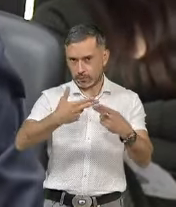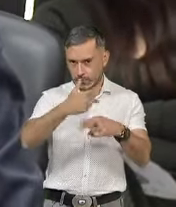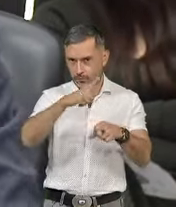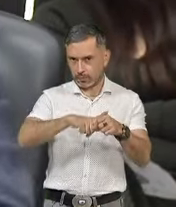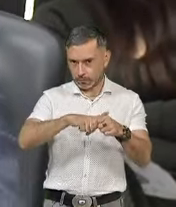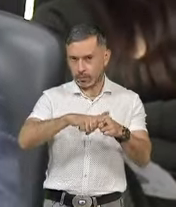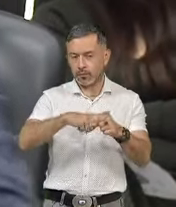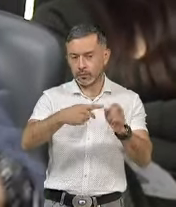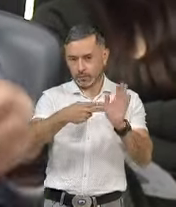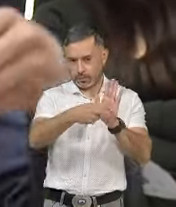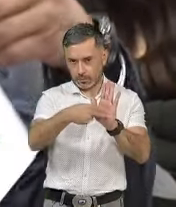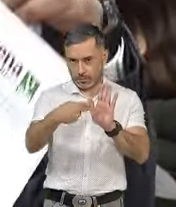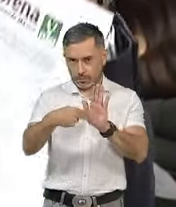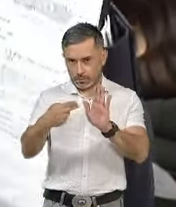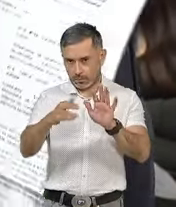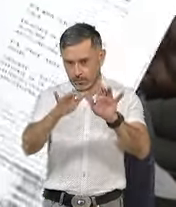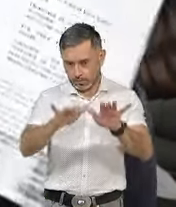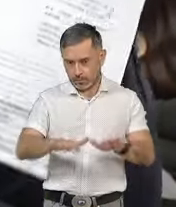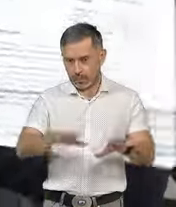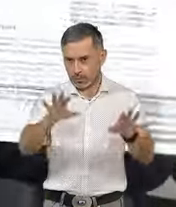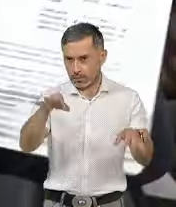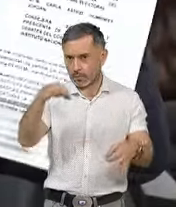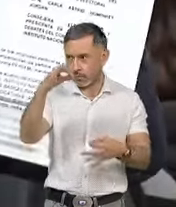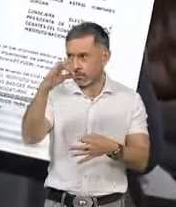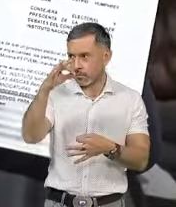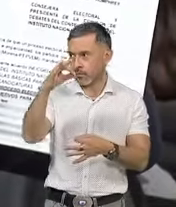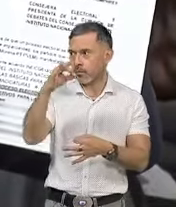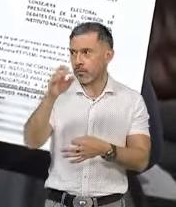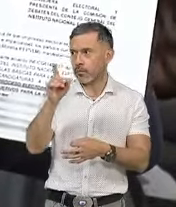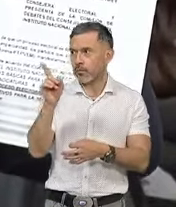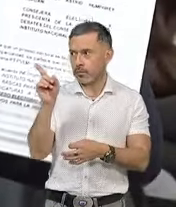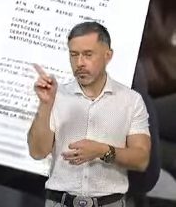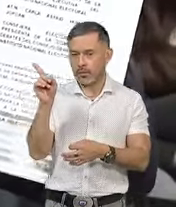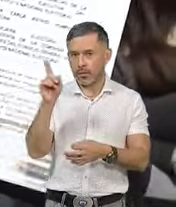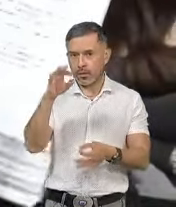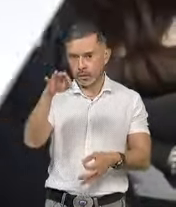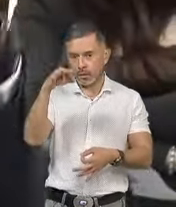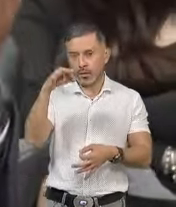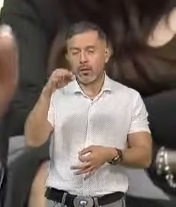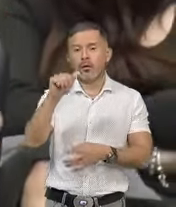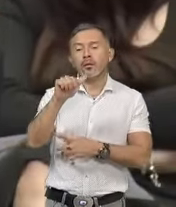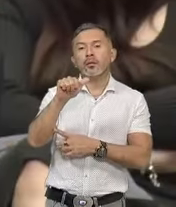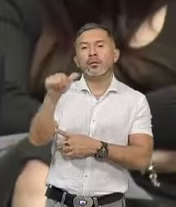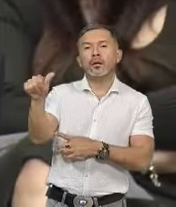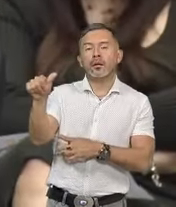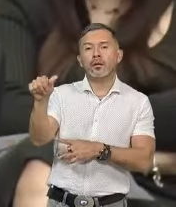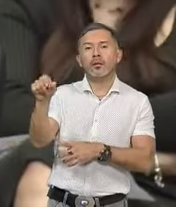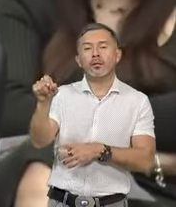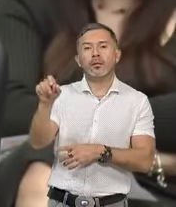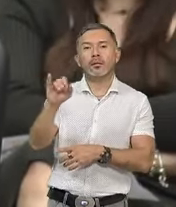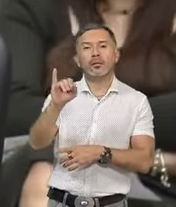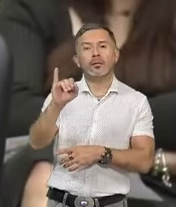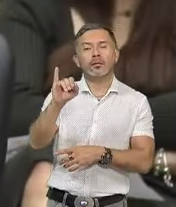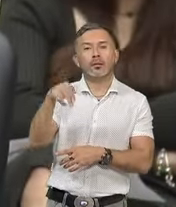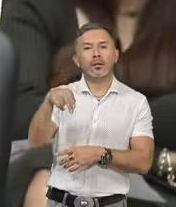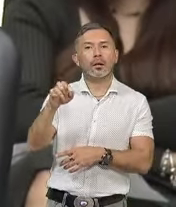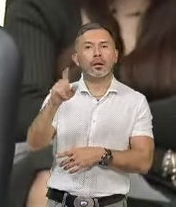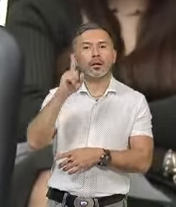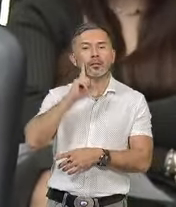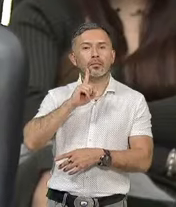un escrito dirigido a la presidenta del instituto